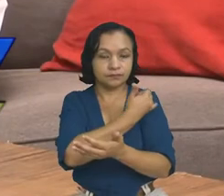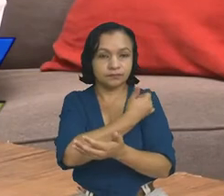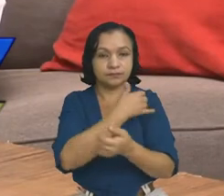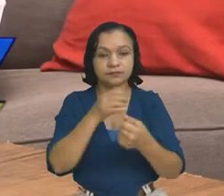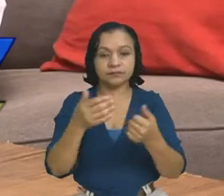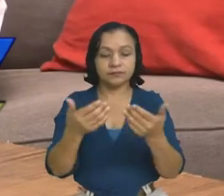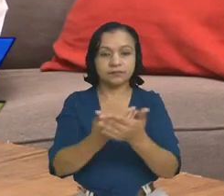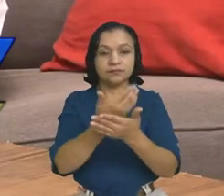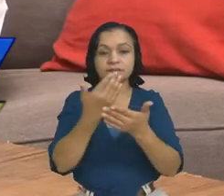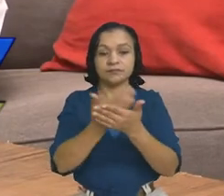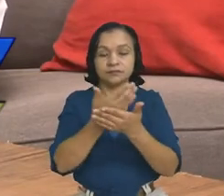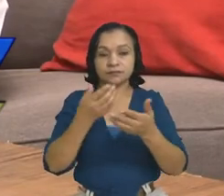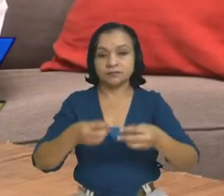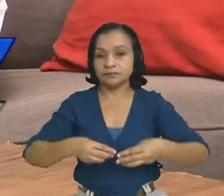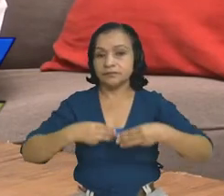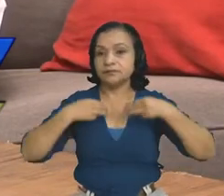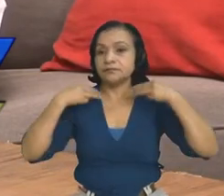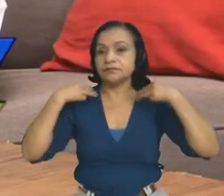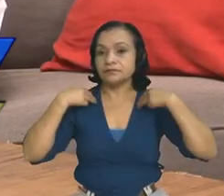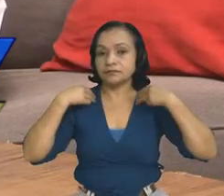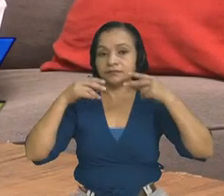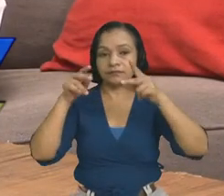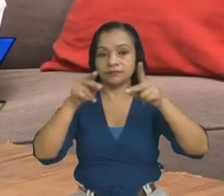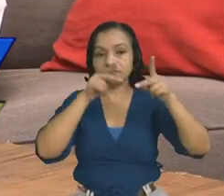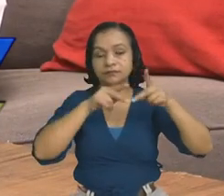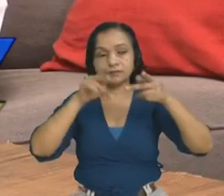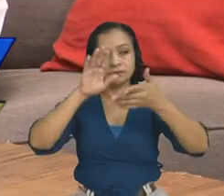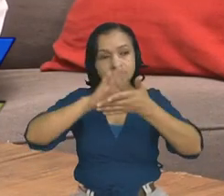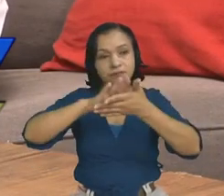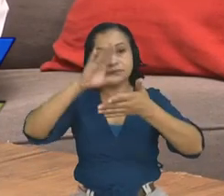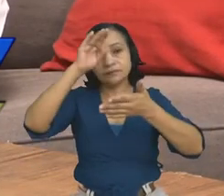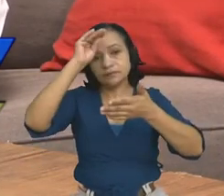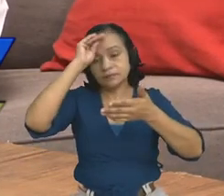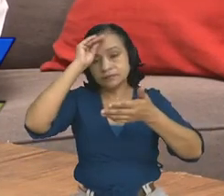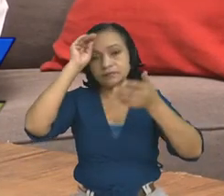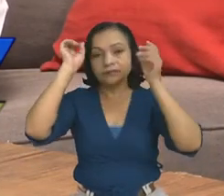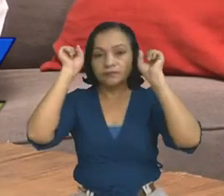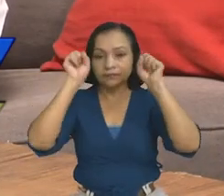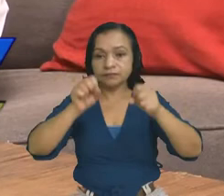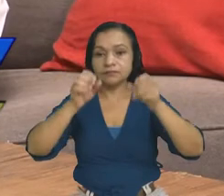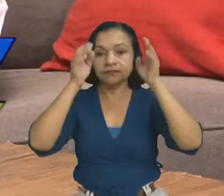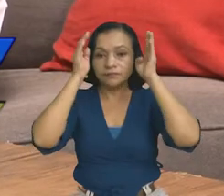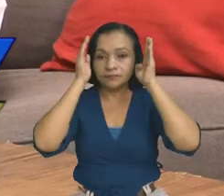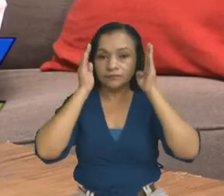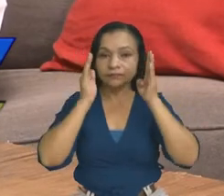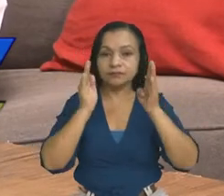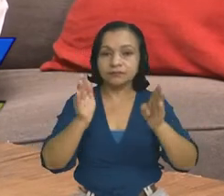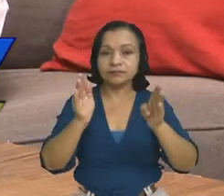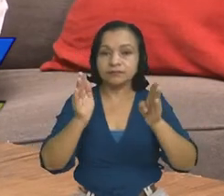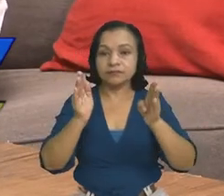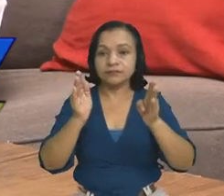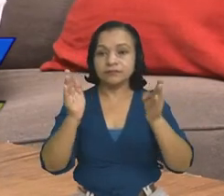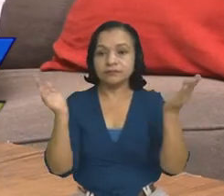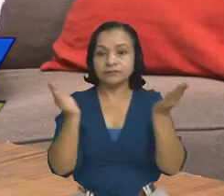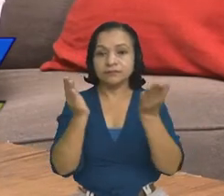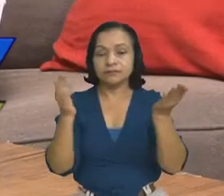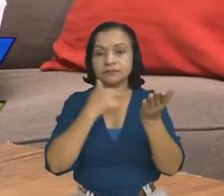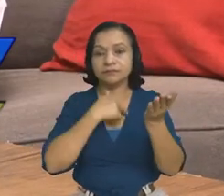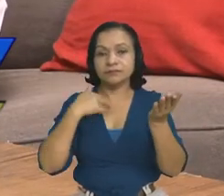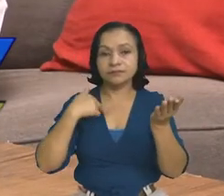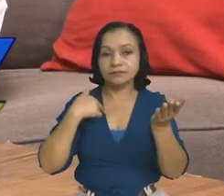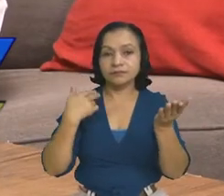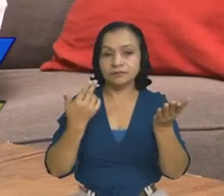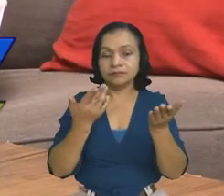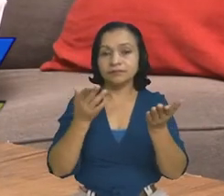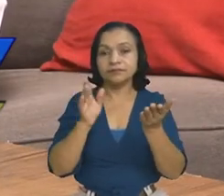nueva tecnología, y eso significa que nuestro personal se tiene que capacitar para poder brindar a la atención a través de estos nuevos equipos, tanto en la parte diagnóstica como